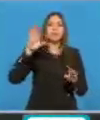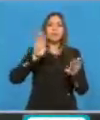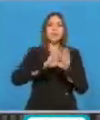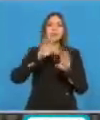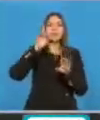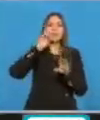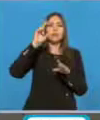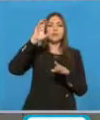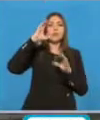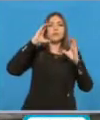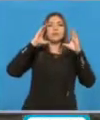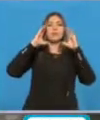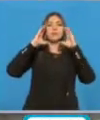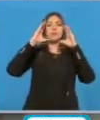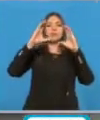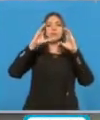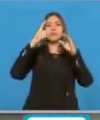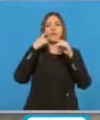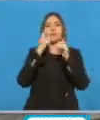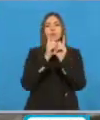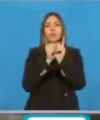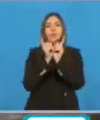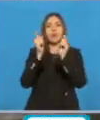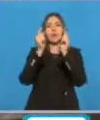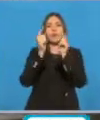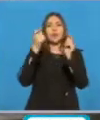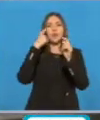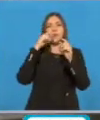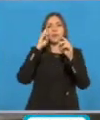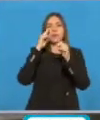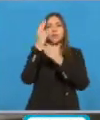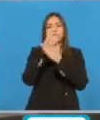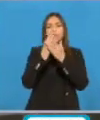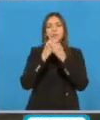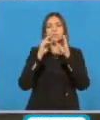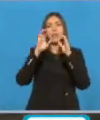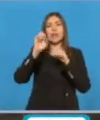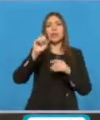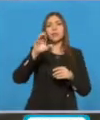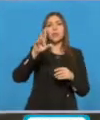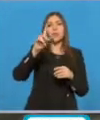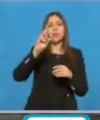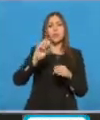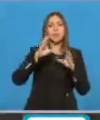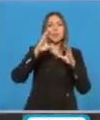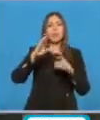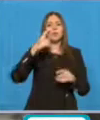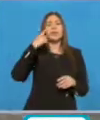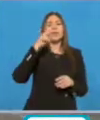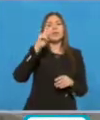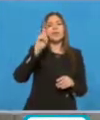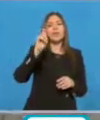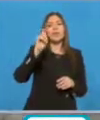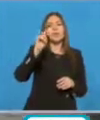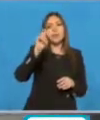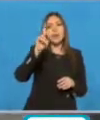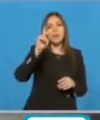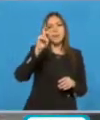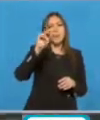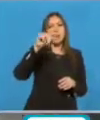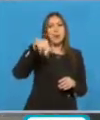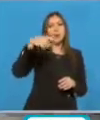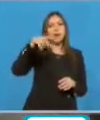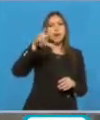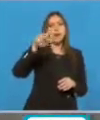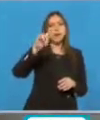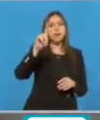y está dedicado al guerrero Tetlepanquetzal, que es otro gran señor de la guerra. Y venga para acá,